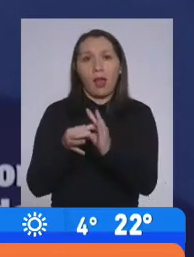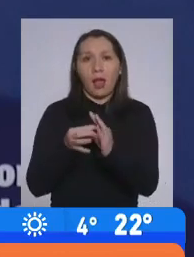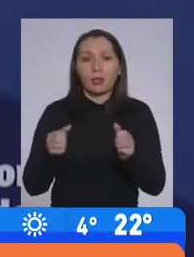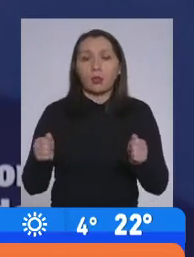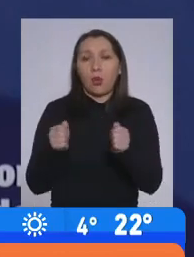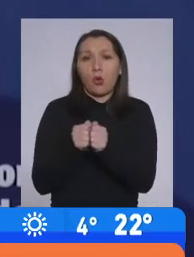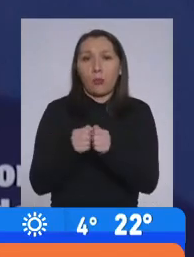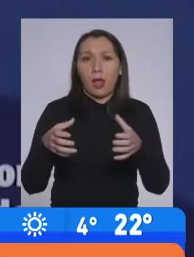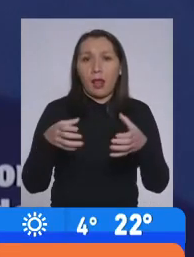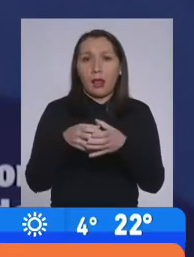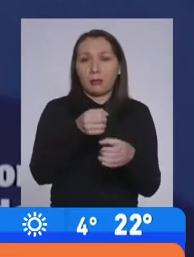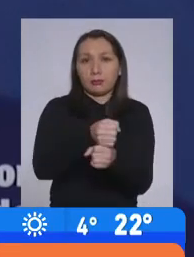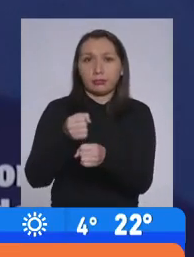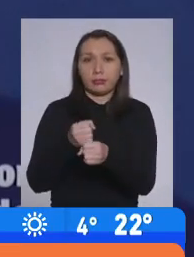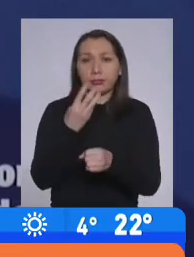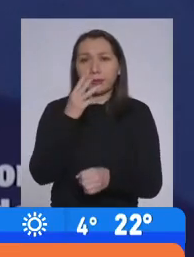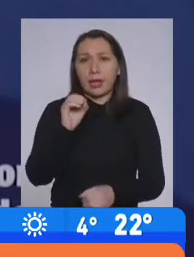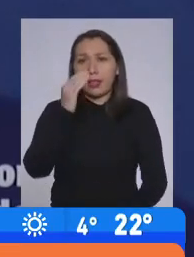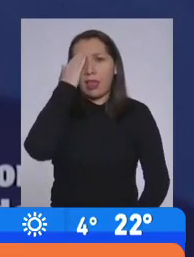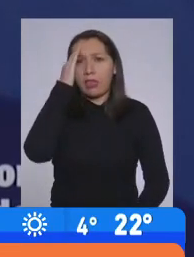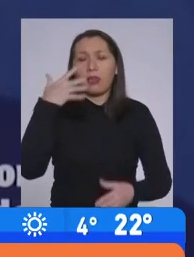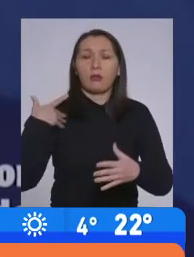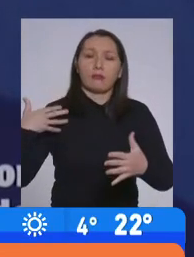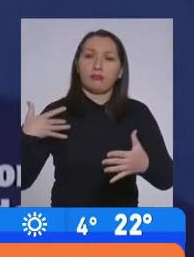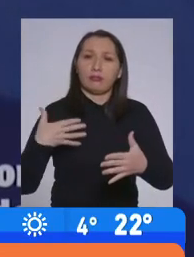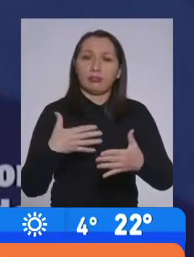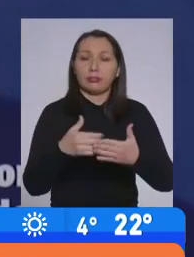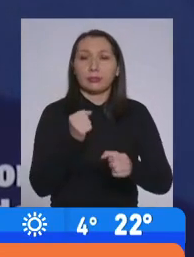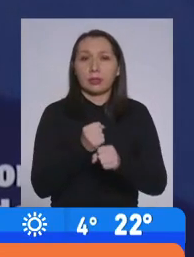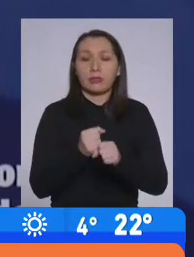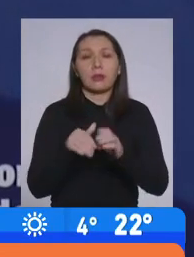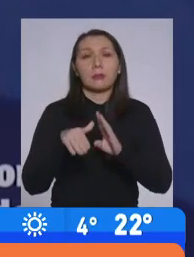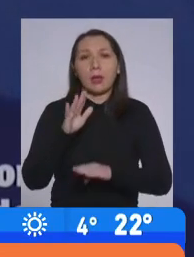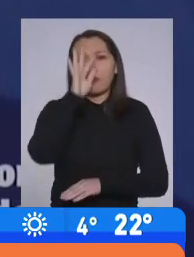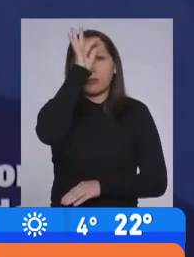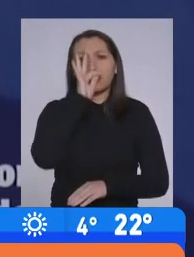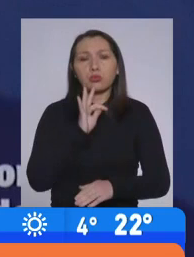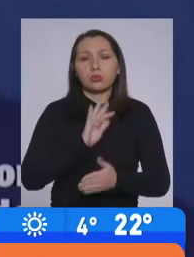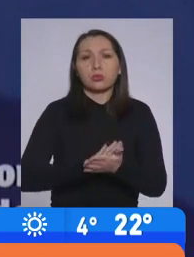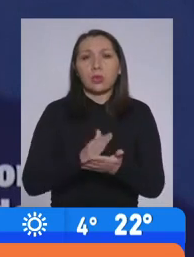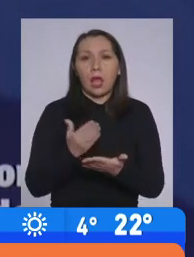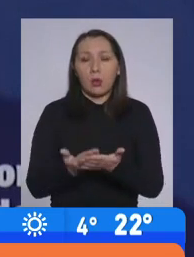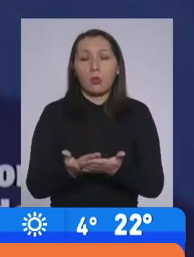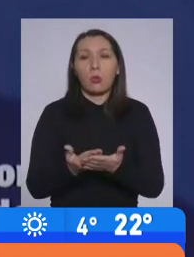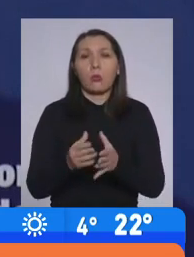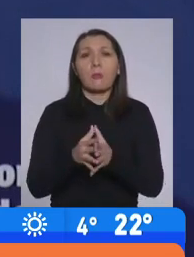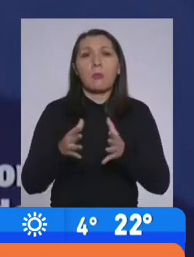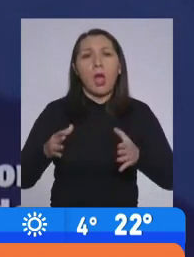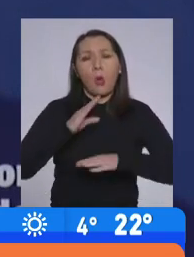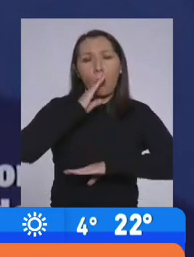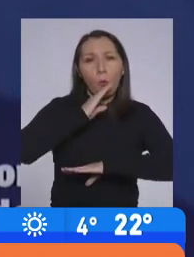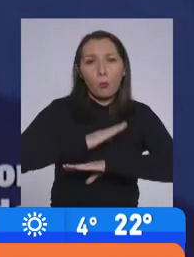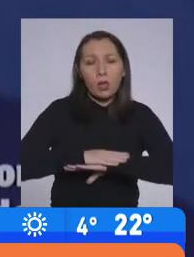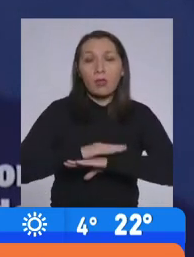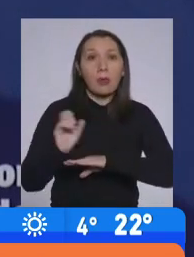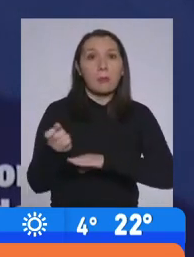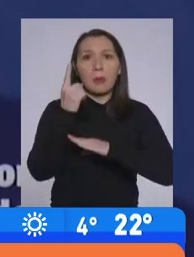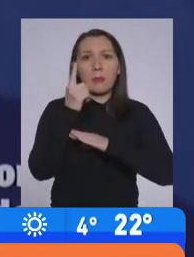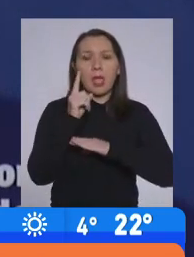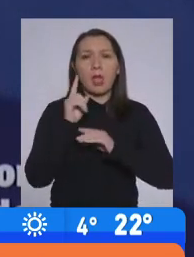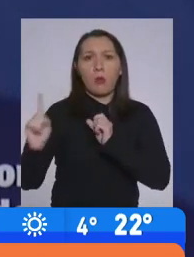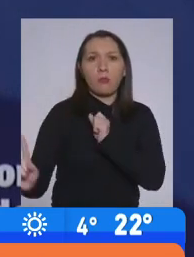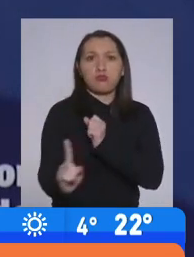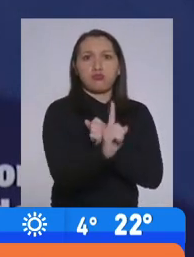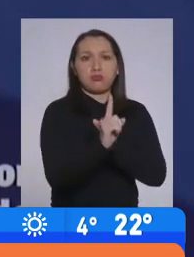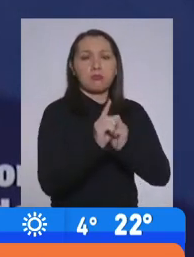me ha acompañado durante estos 30 días sobre todo a los funcionarios de la salud los más humilde a los que están en la primera línea